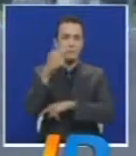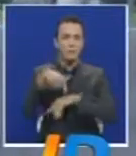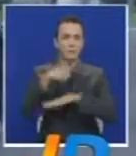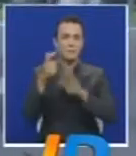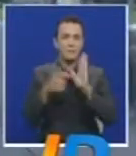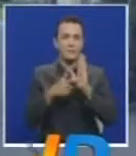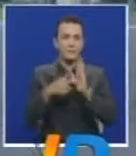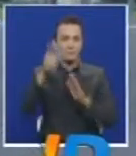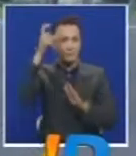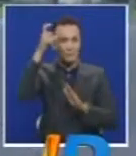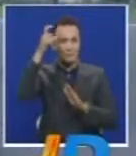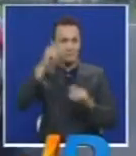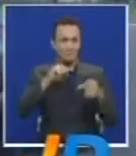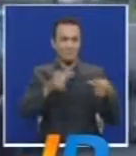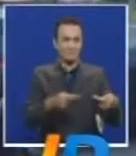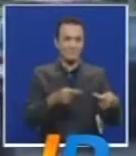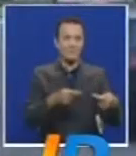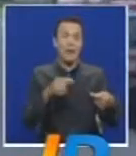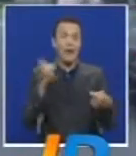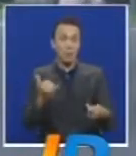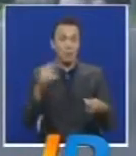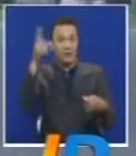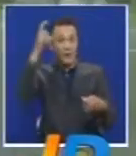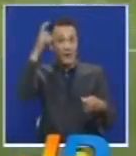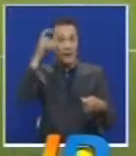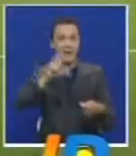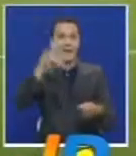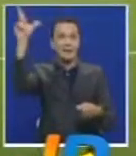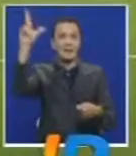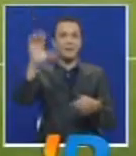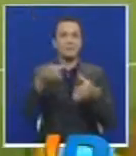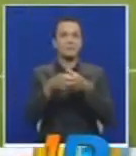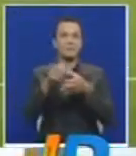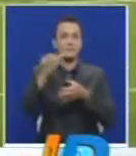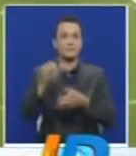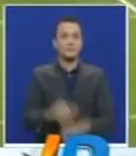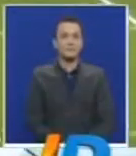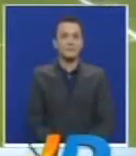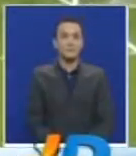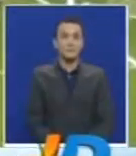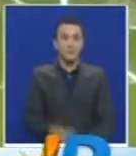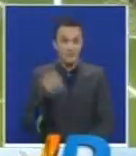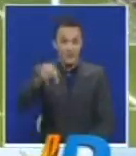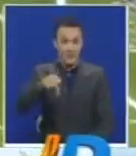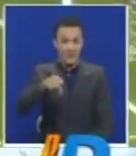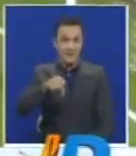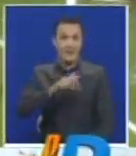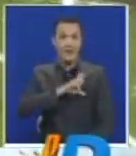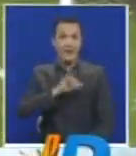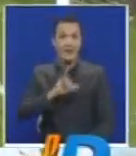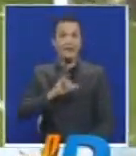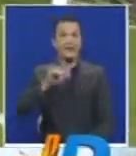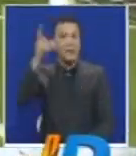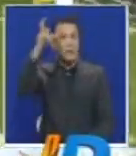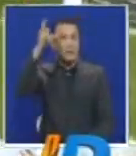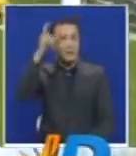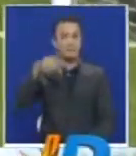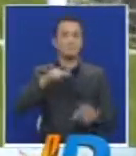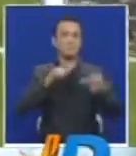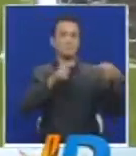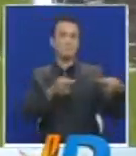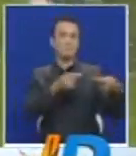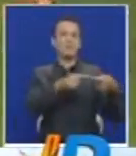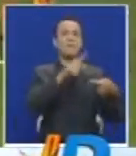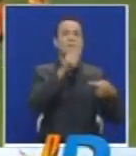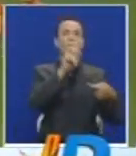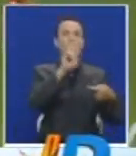encuentro trascendental del equipo Escarlata, que es líder en la zona A. En su estadio, América tiene la oportunidad ante Fortaleza de mantenerse arriba en las semifinales